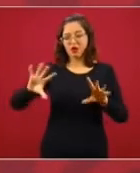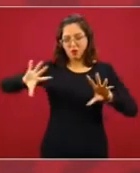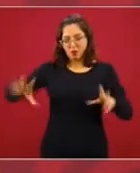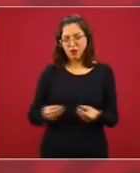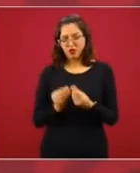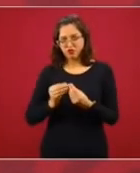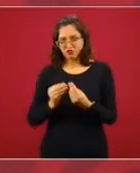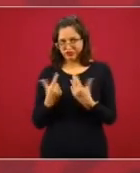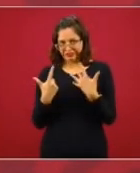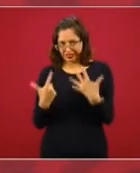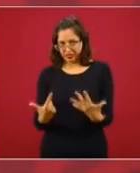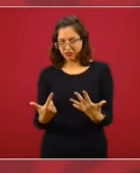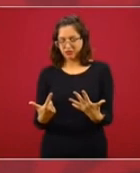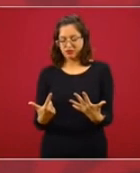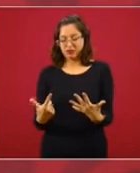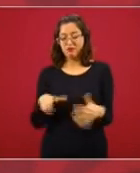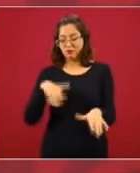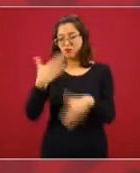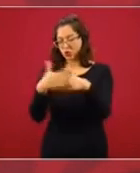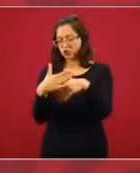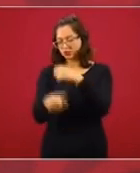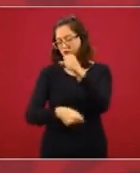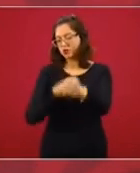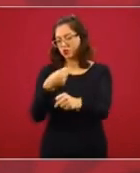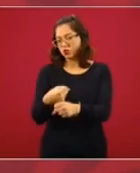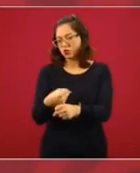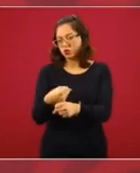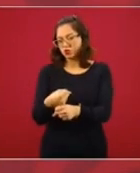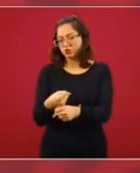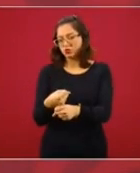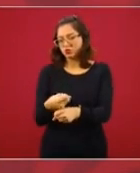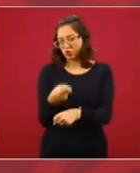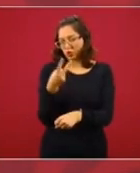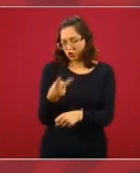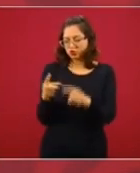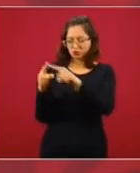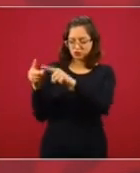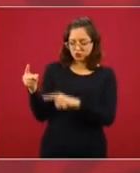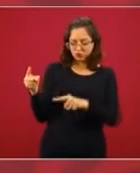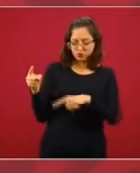El año próximo pensamos que se van a beneficiar